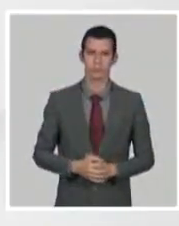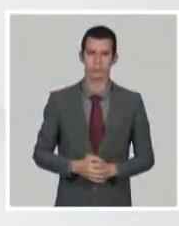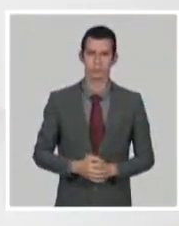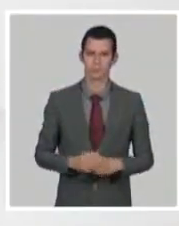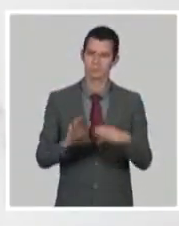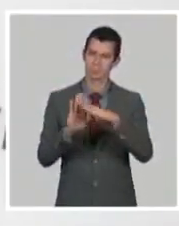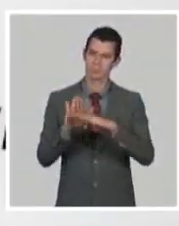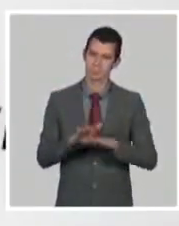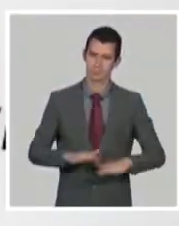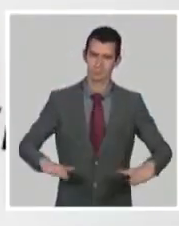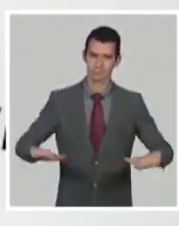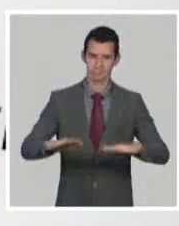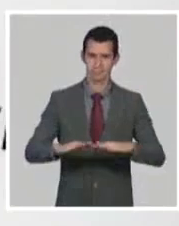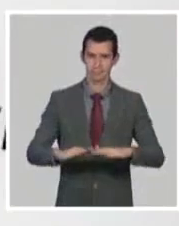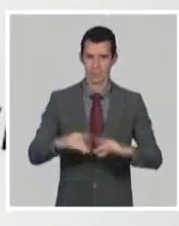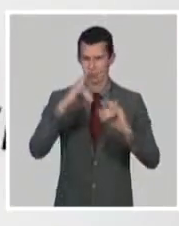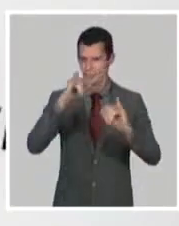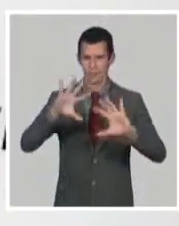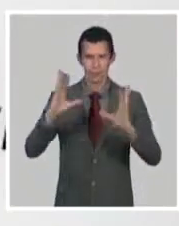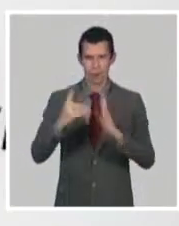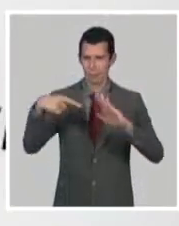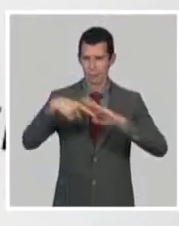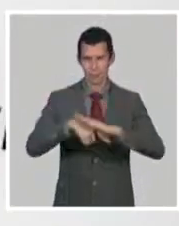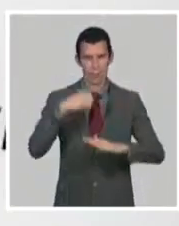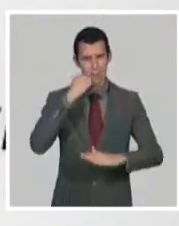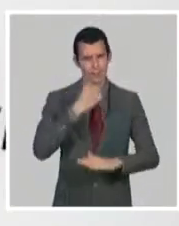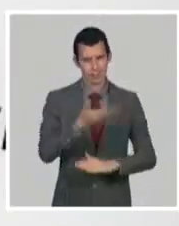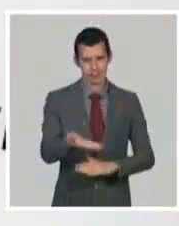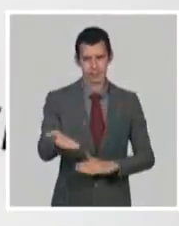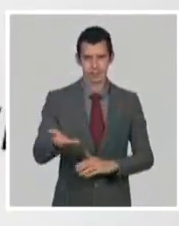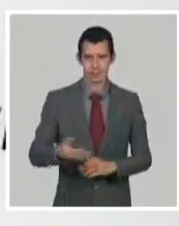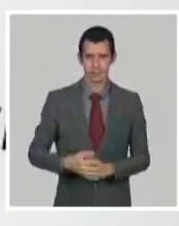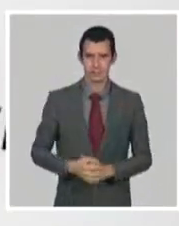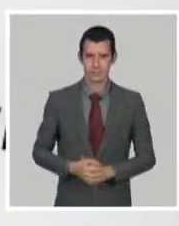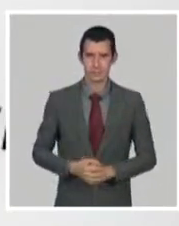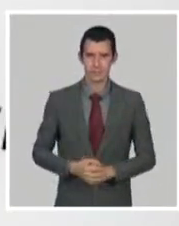Mesa Redonda, más allá de la noticia.